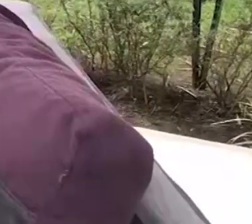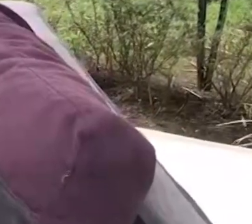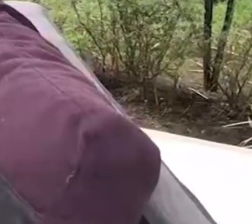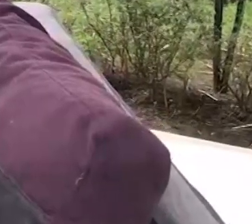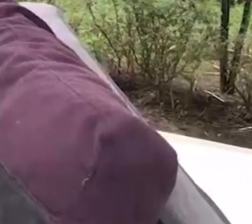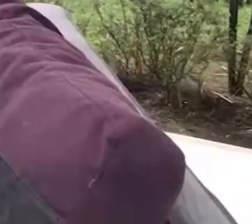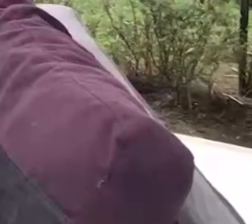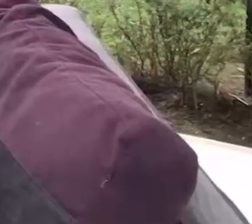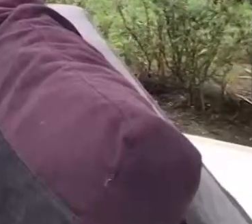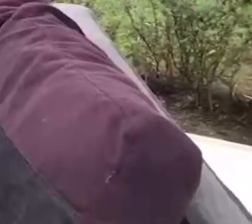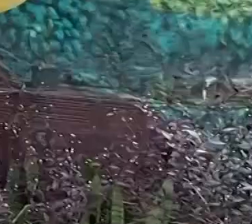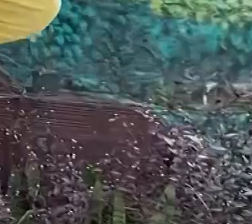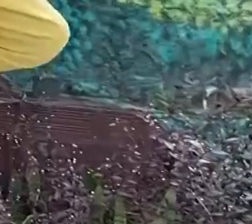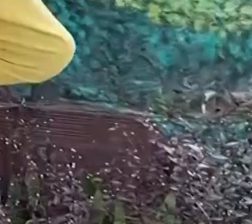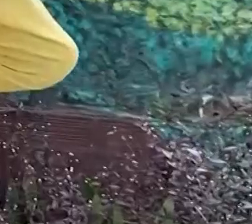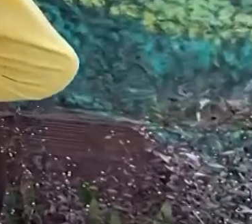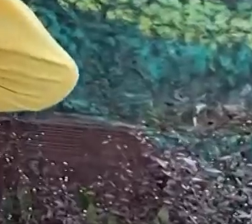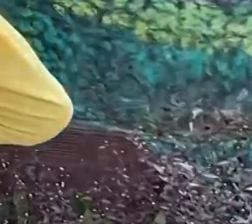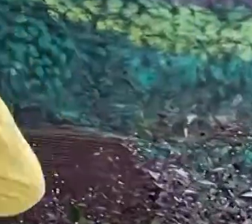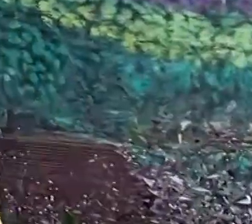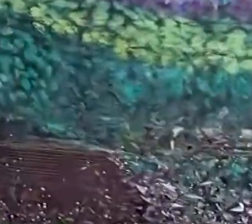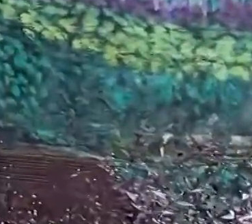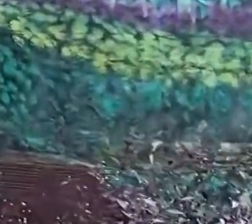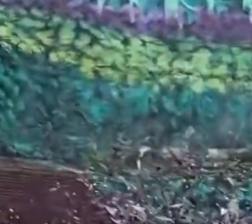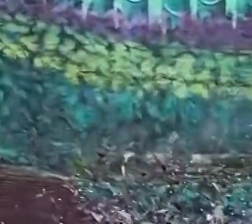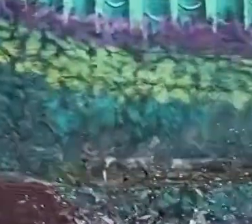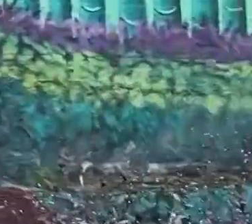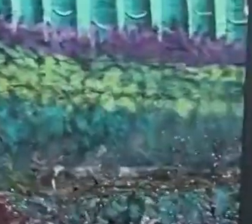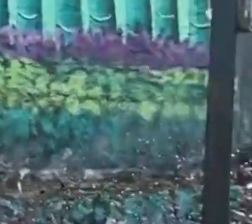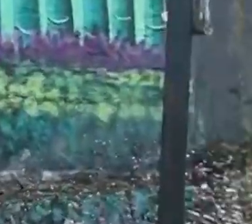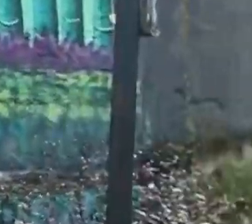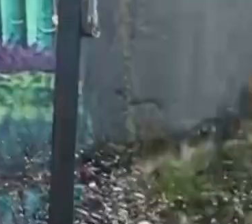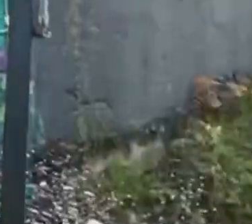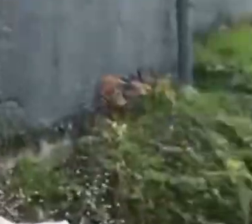Sintiendo mi corazón mientras poco a poco cae el sol, un